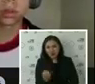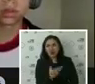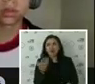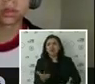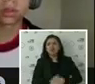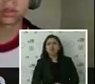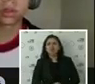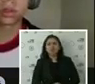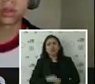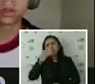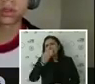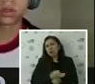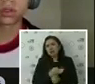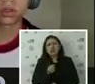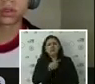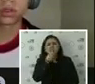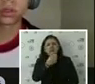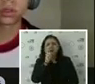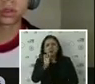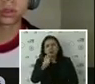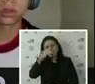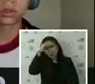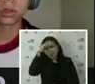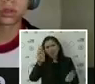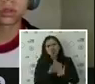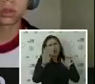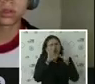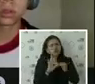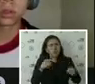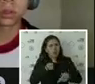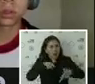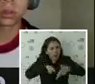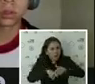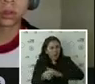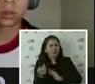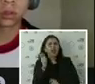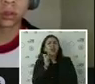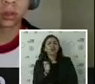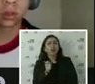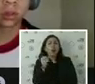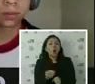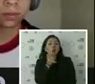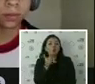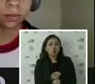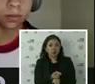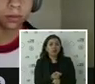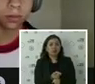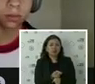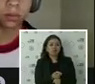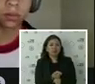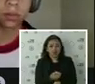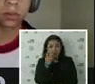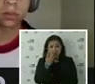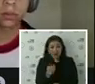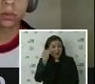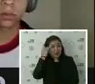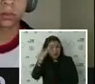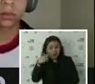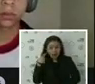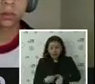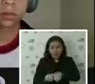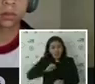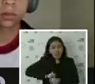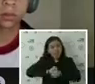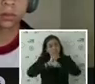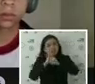pues comentar que el concepto adecuado para la introducción es la oportunidad. El brote y la duración de esta